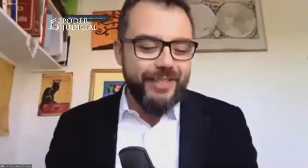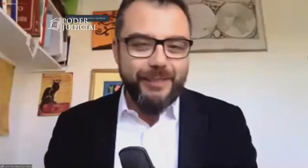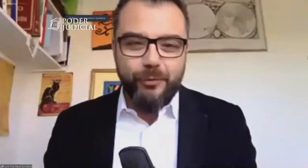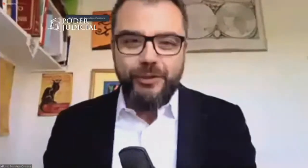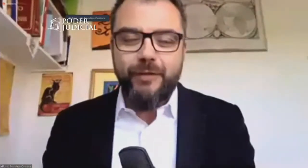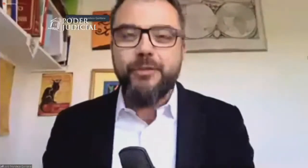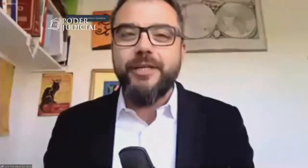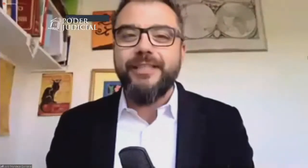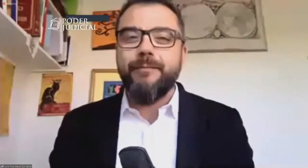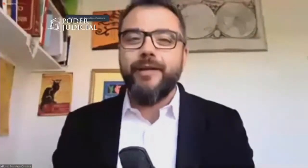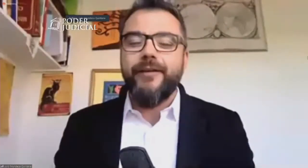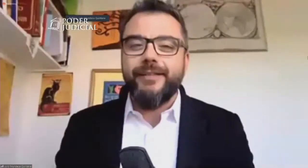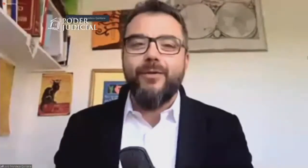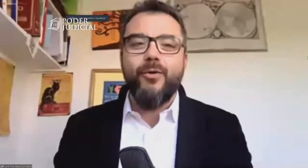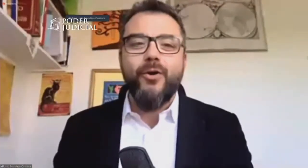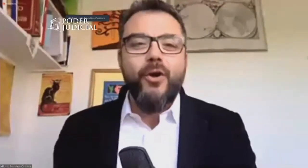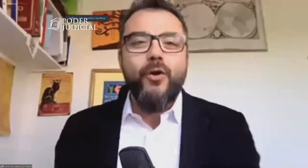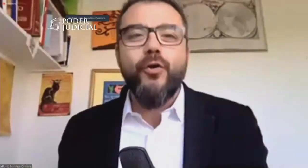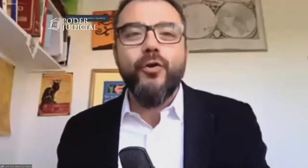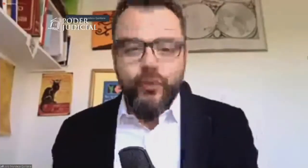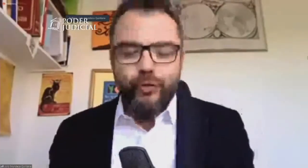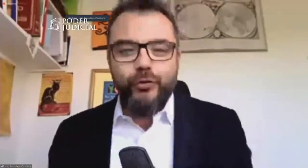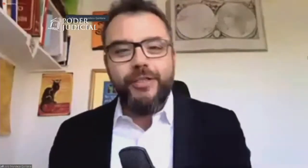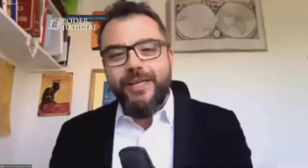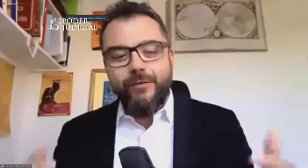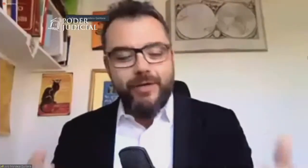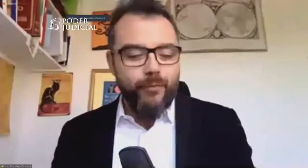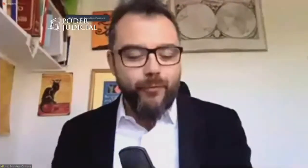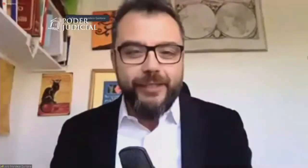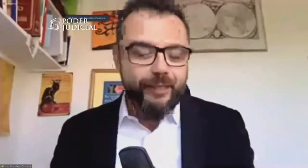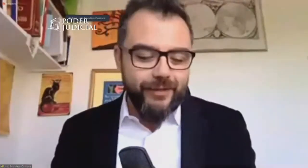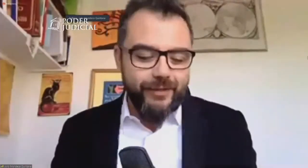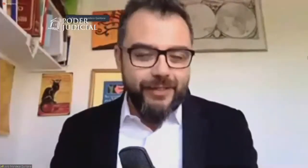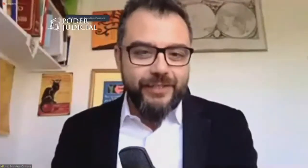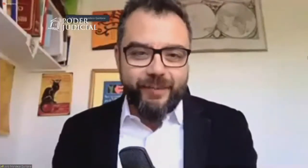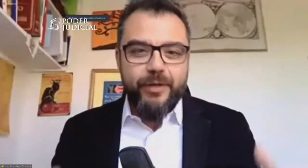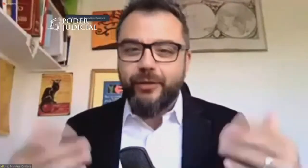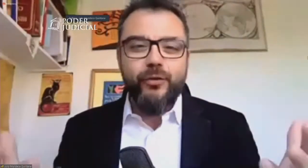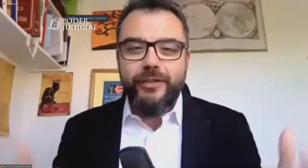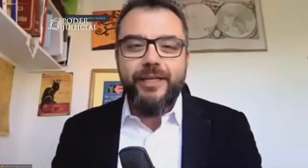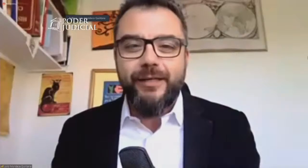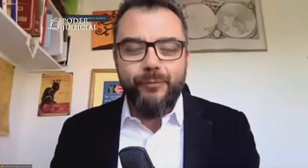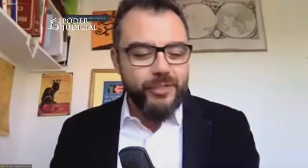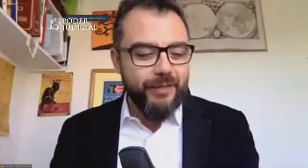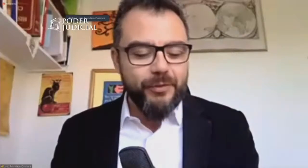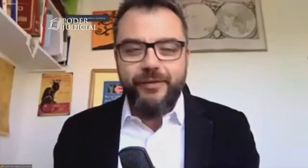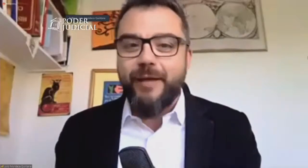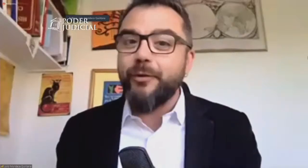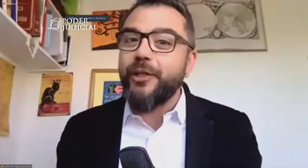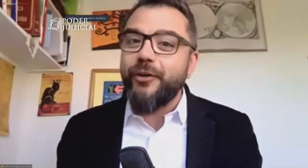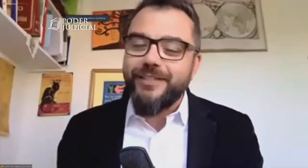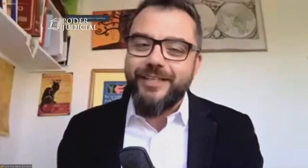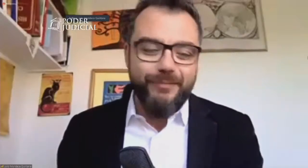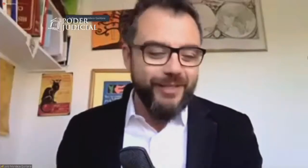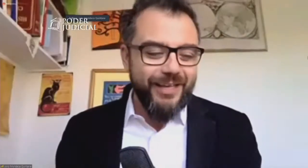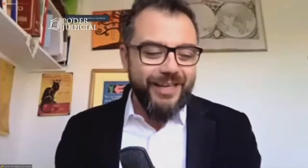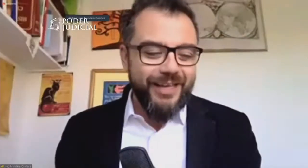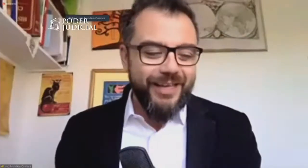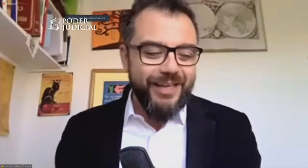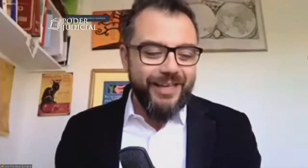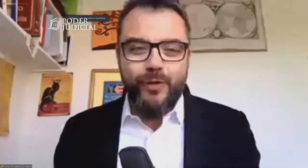tres expositores. Muchas gracias por haber estado con nosotros. Que tengan una muy buena tarde. Sabemos que todos tienen muchas responsabilidades posteriores, así